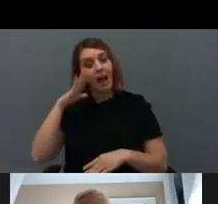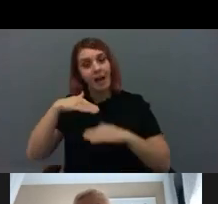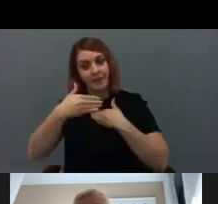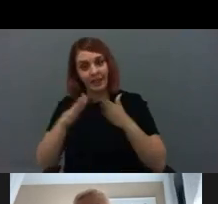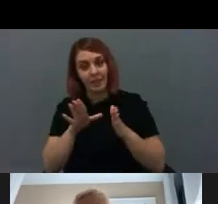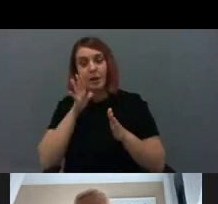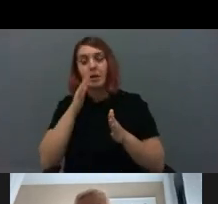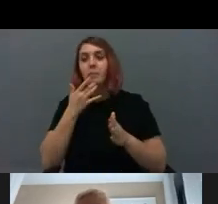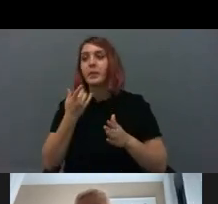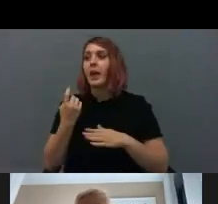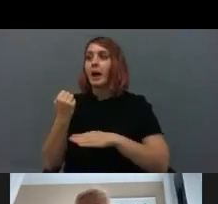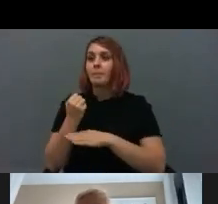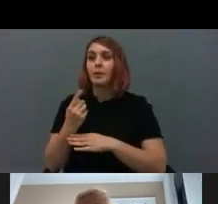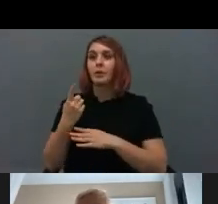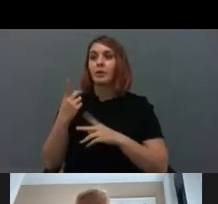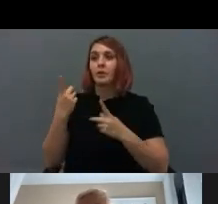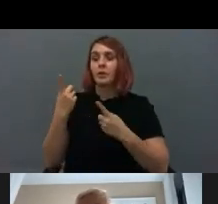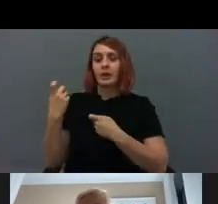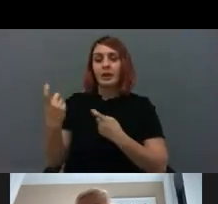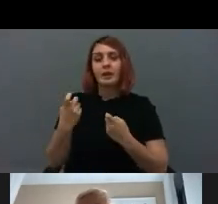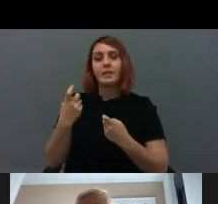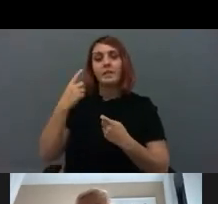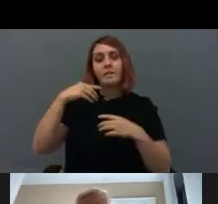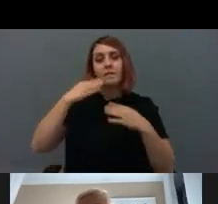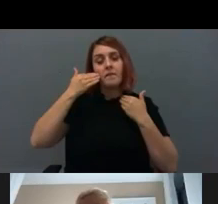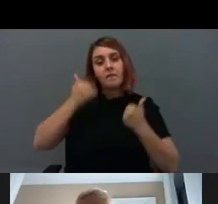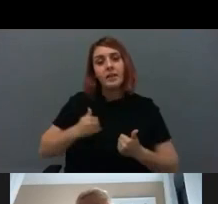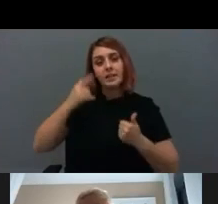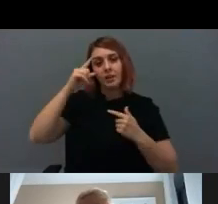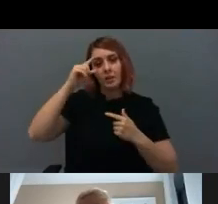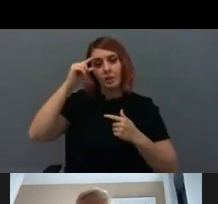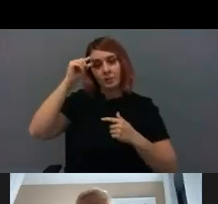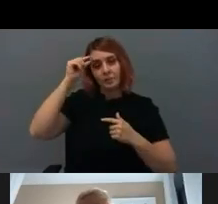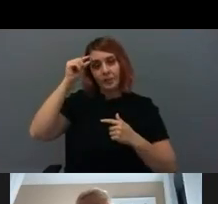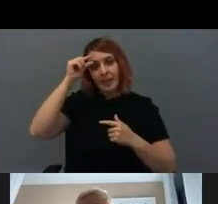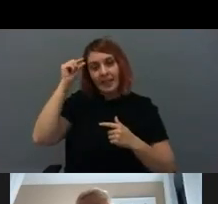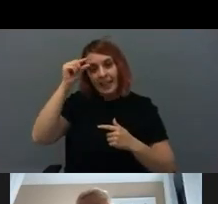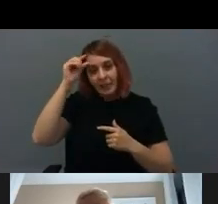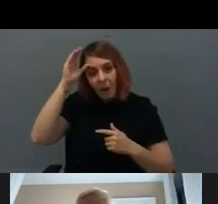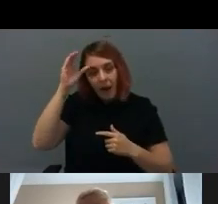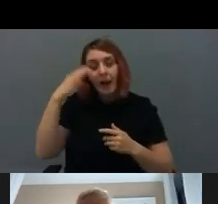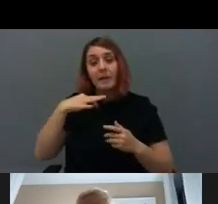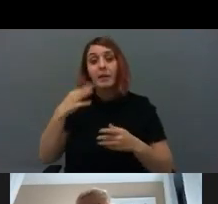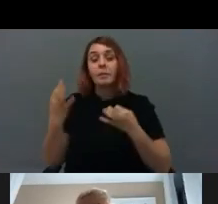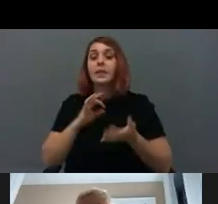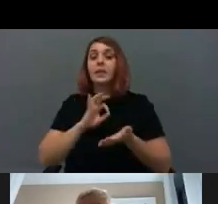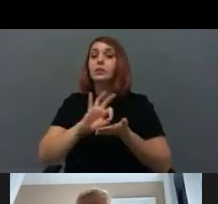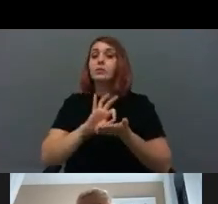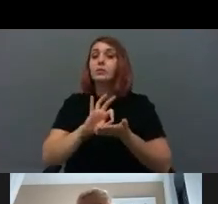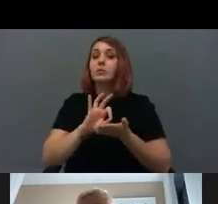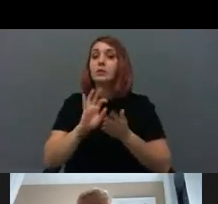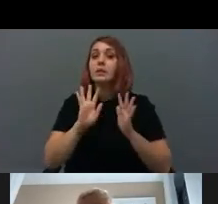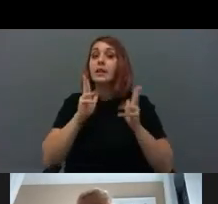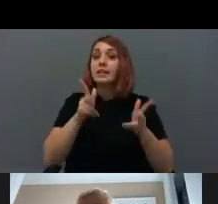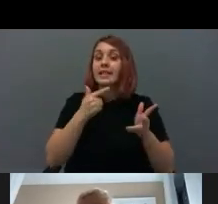nivel físico, intelectual y comunicacional, muchas veces la solución puede ser un servicio residencial, siempre